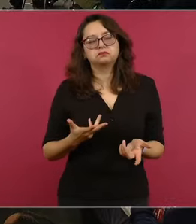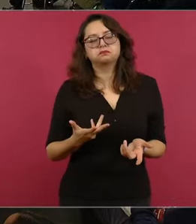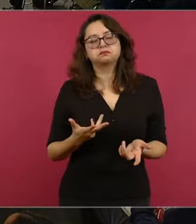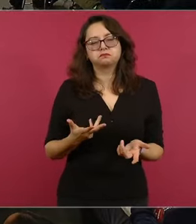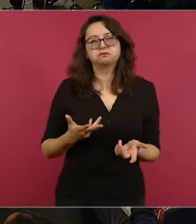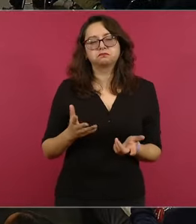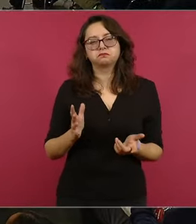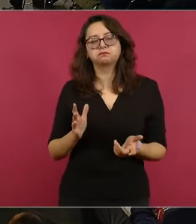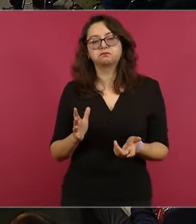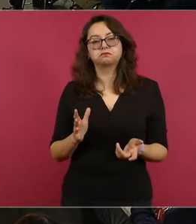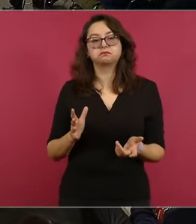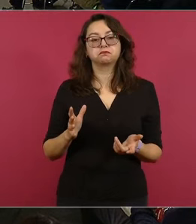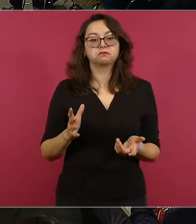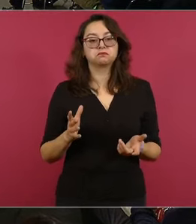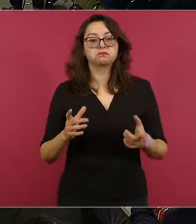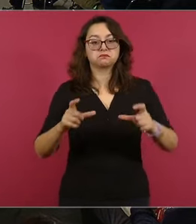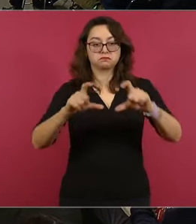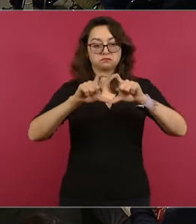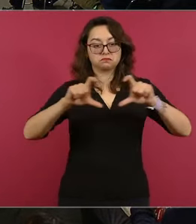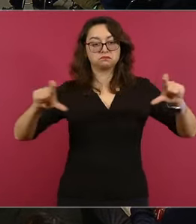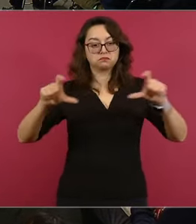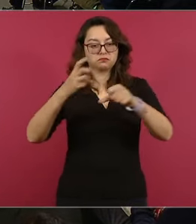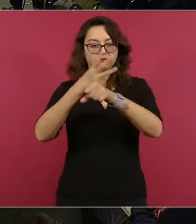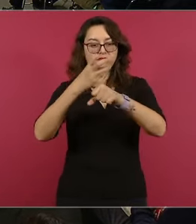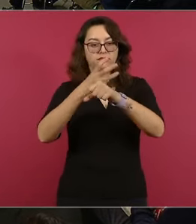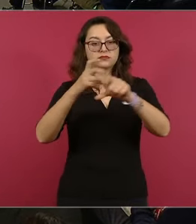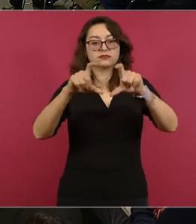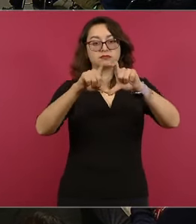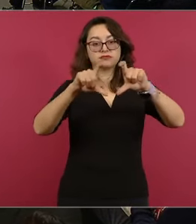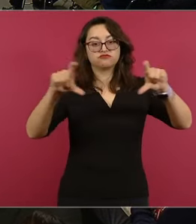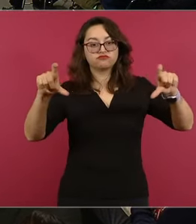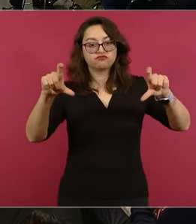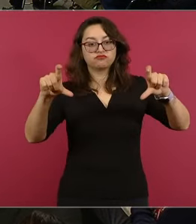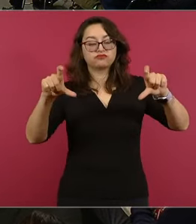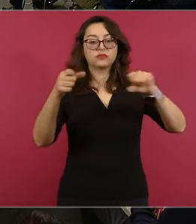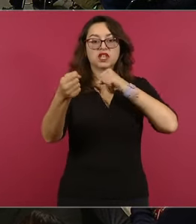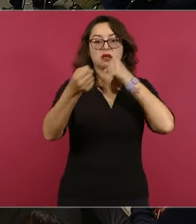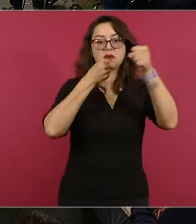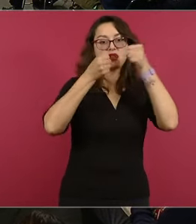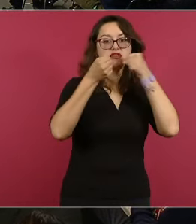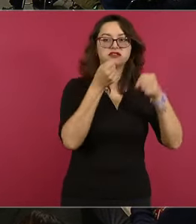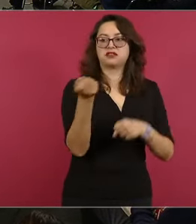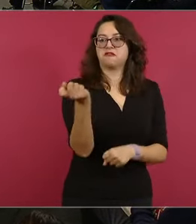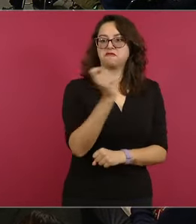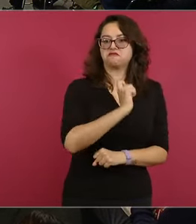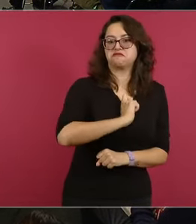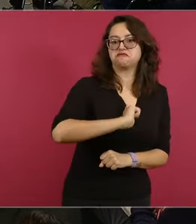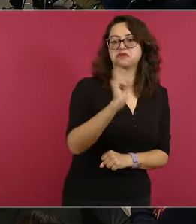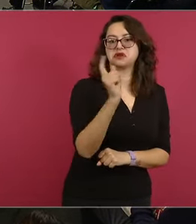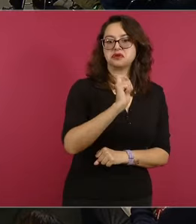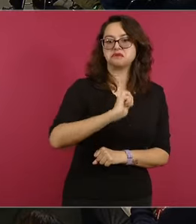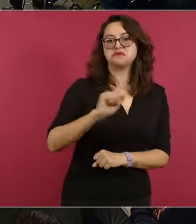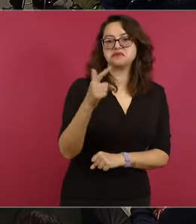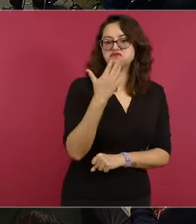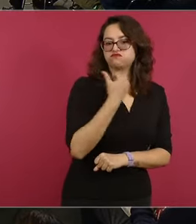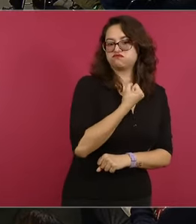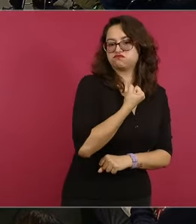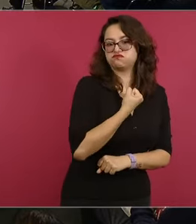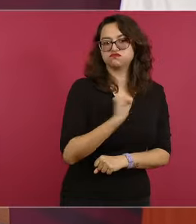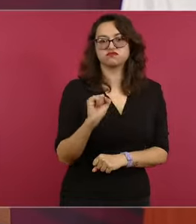Y luego el tercer nivel es de los famosos. Cada medio tiene un